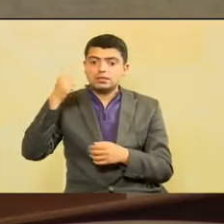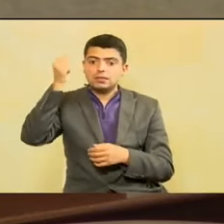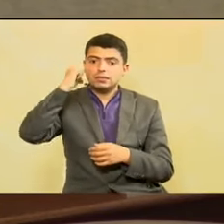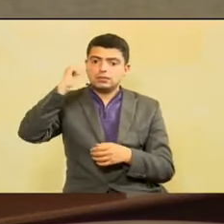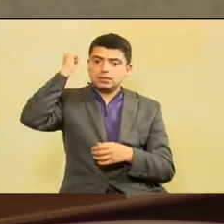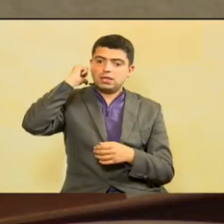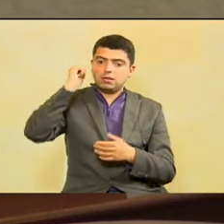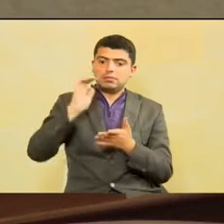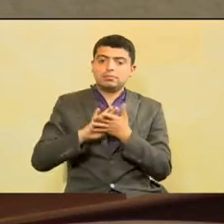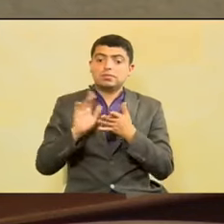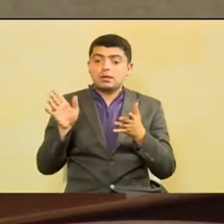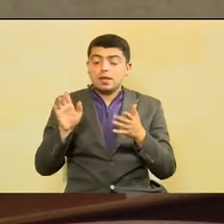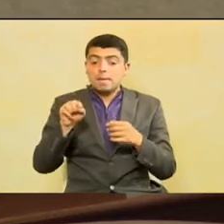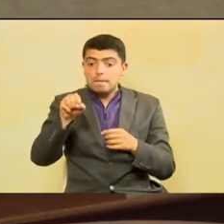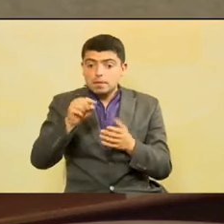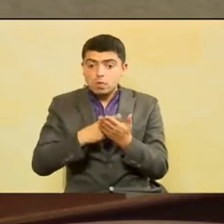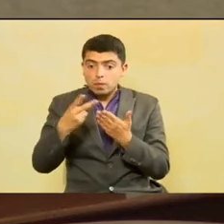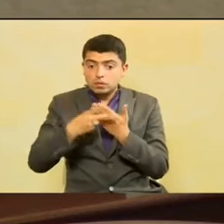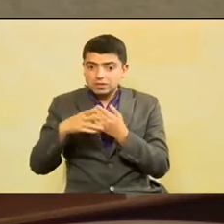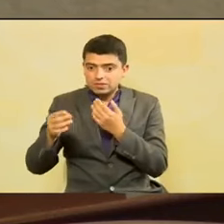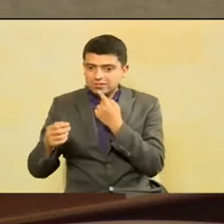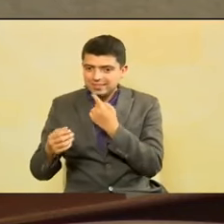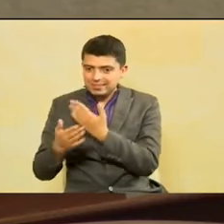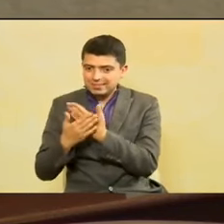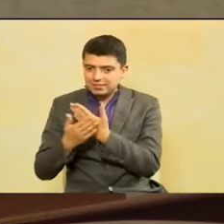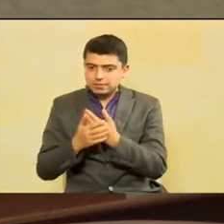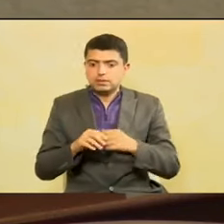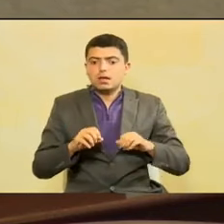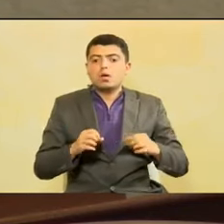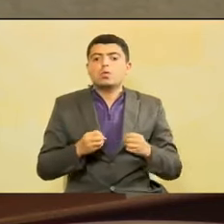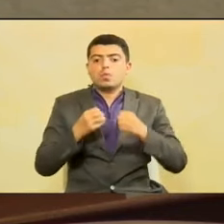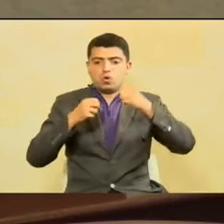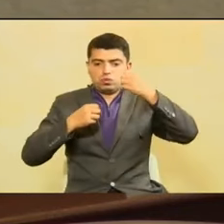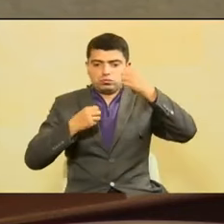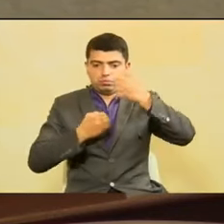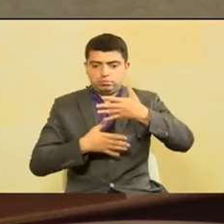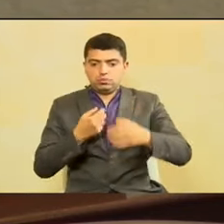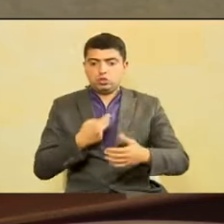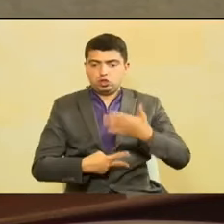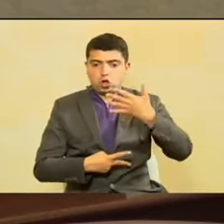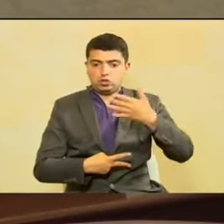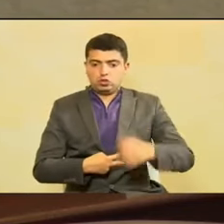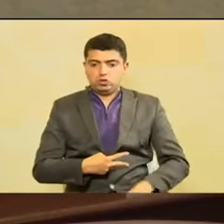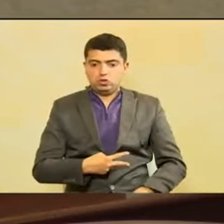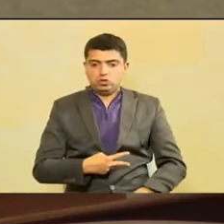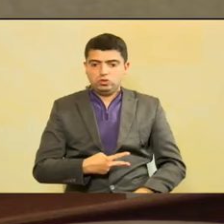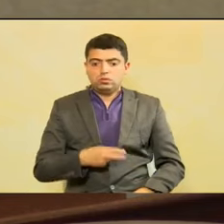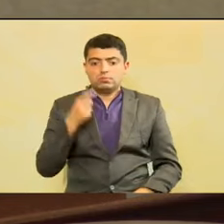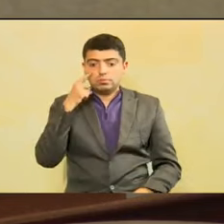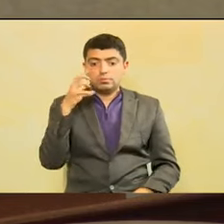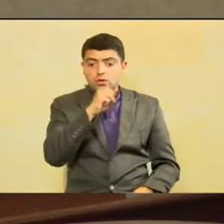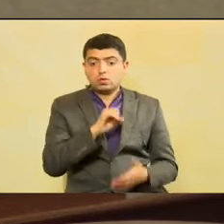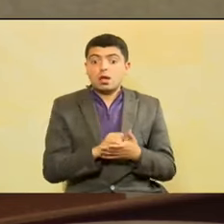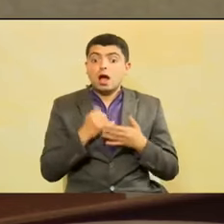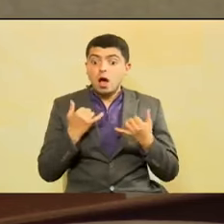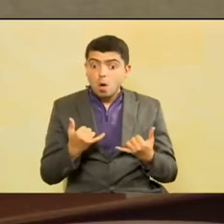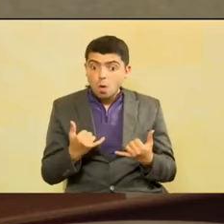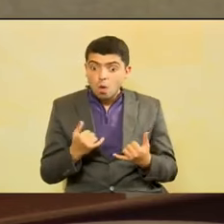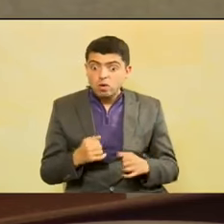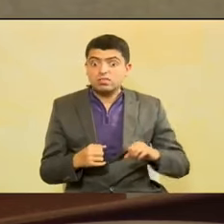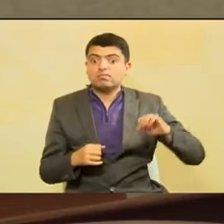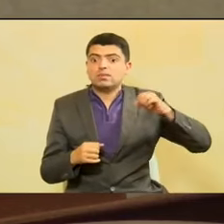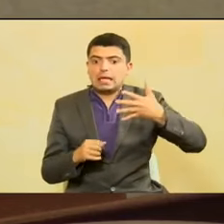12 habiendo evacuado ayer cinco proyectos debía haber estado en El quinto en el sexto hoy y amaneció en el